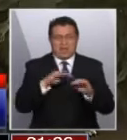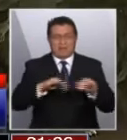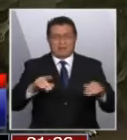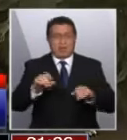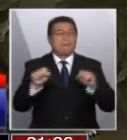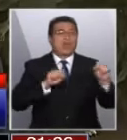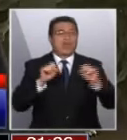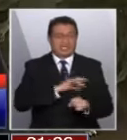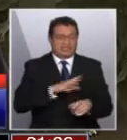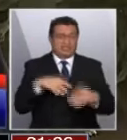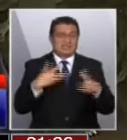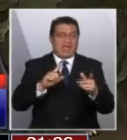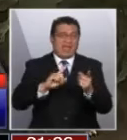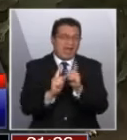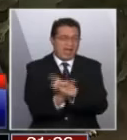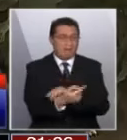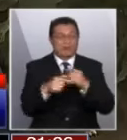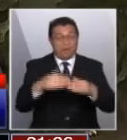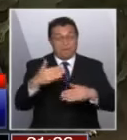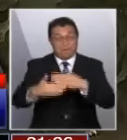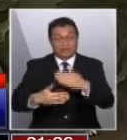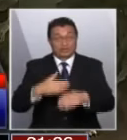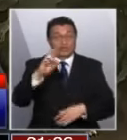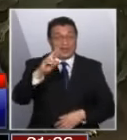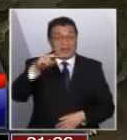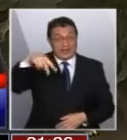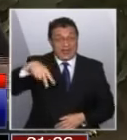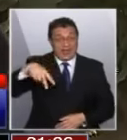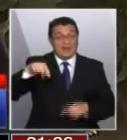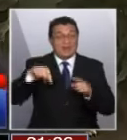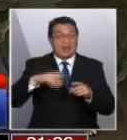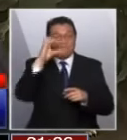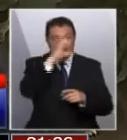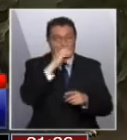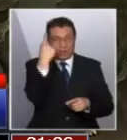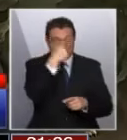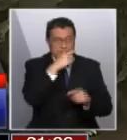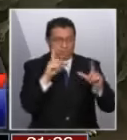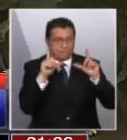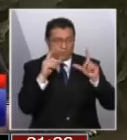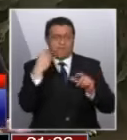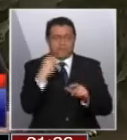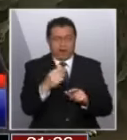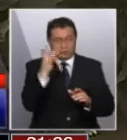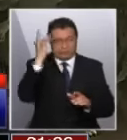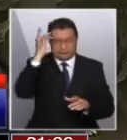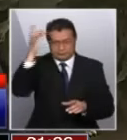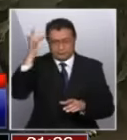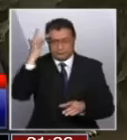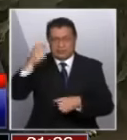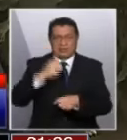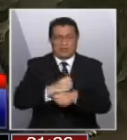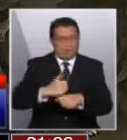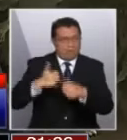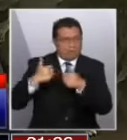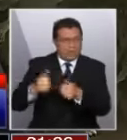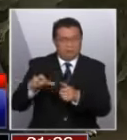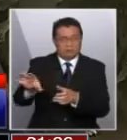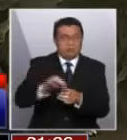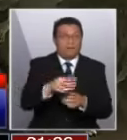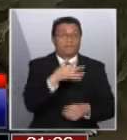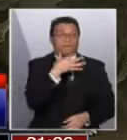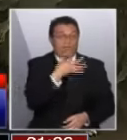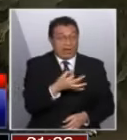política en Chile cambió hoy día el proceso de renovación nacional es Buscar buenos candidatos y gente que sea para hacer la pega y no es